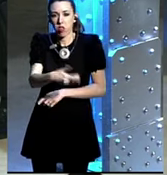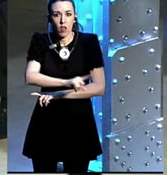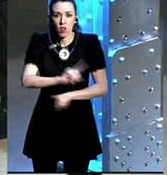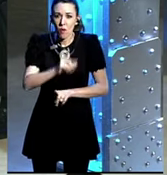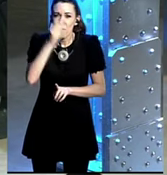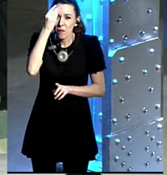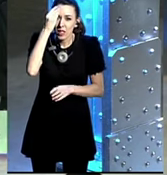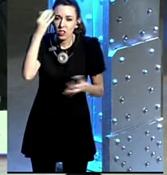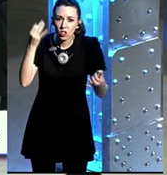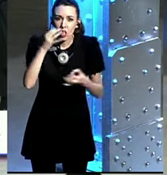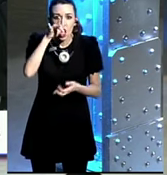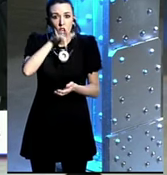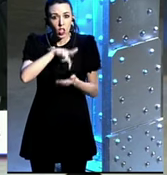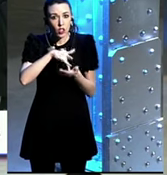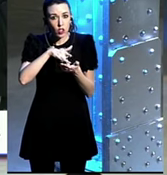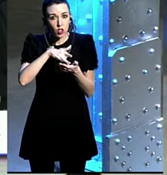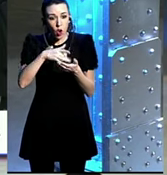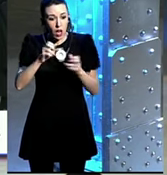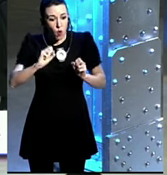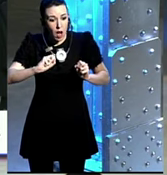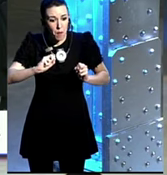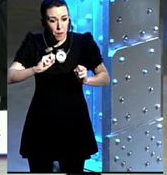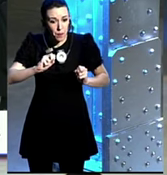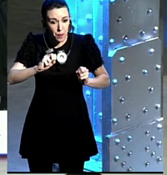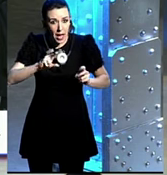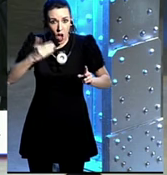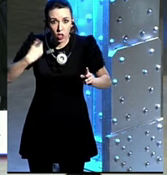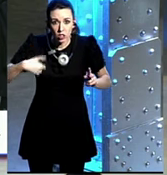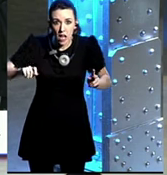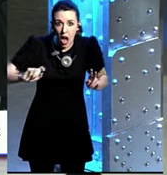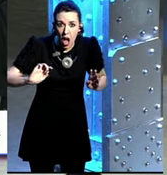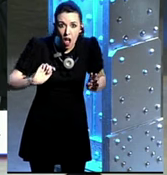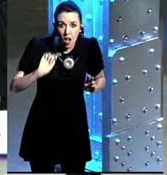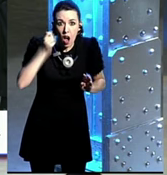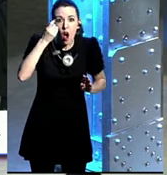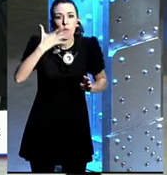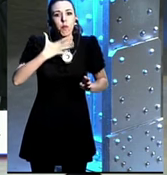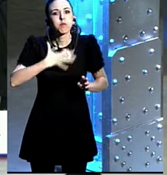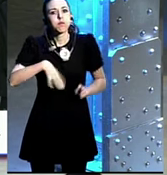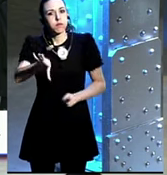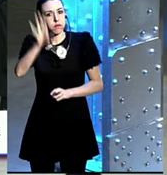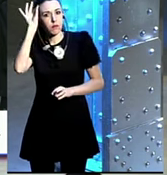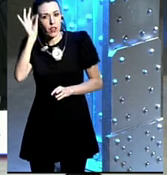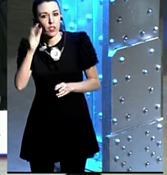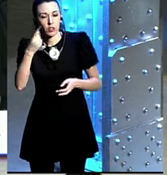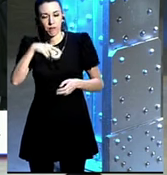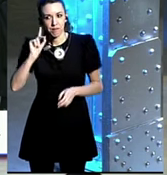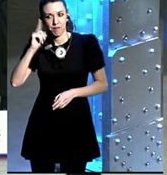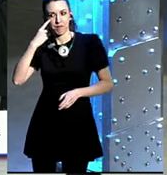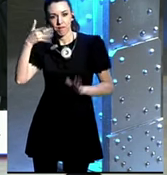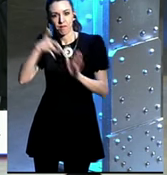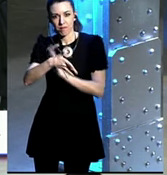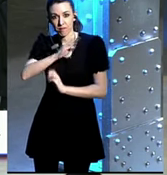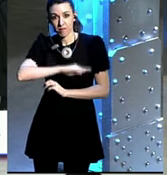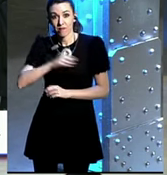creo que cuando sales de lo peor, uno es capaz de tomar decisiones y encontrar mucho significado,